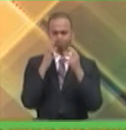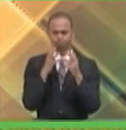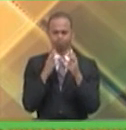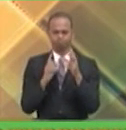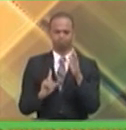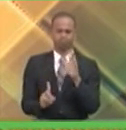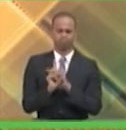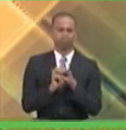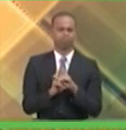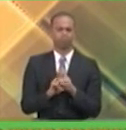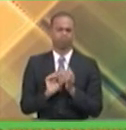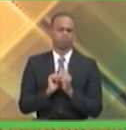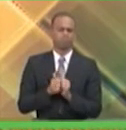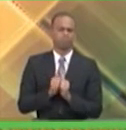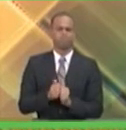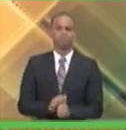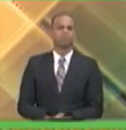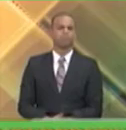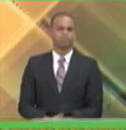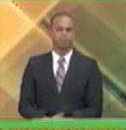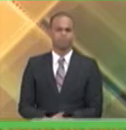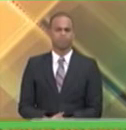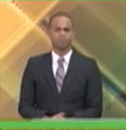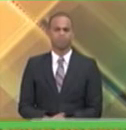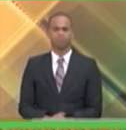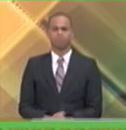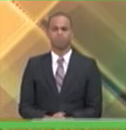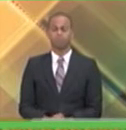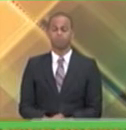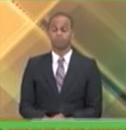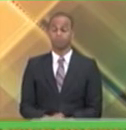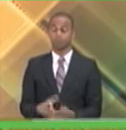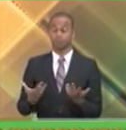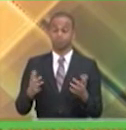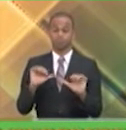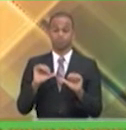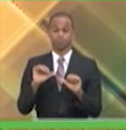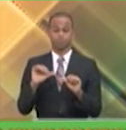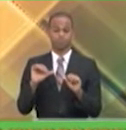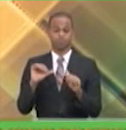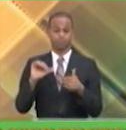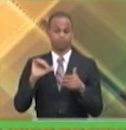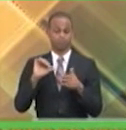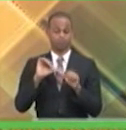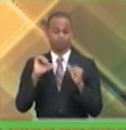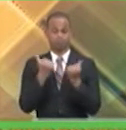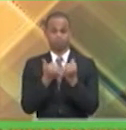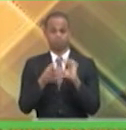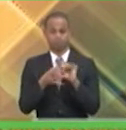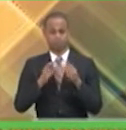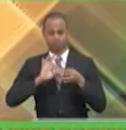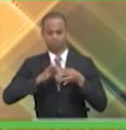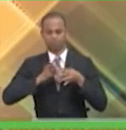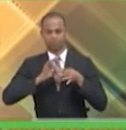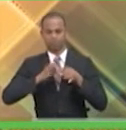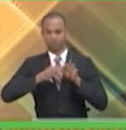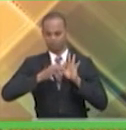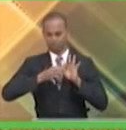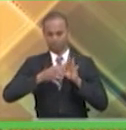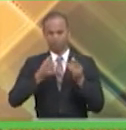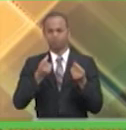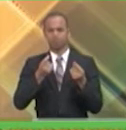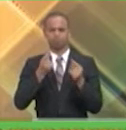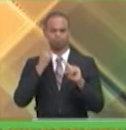el llevar a cabo esta iniciativa? Claro que sí. Bueno, la Asociación de Intérpretes, uno de sus objetivos es eso, es la integración